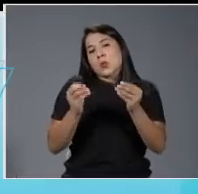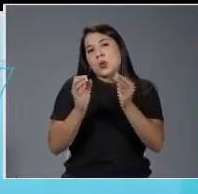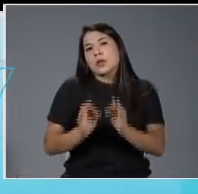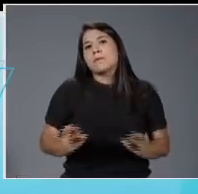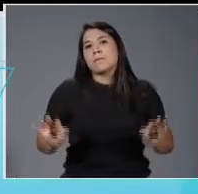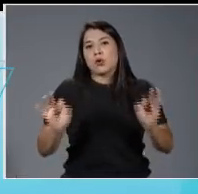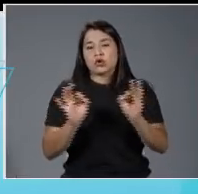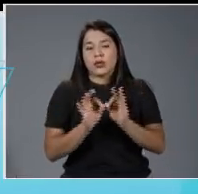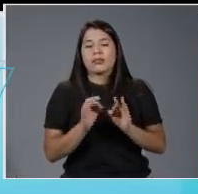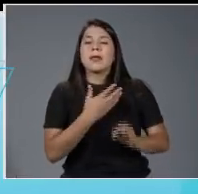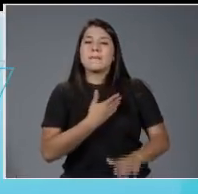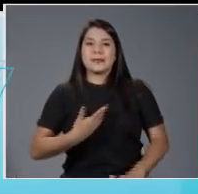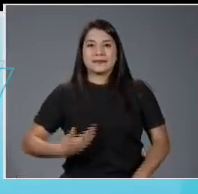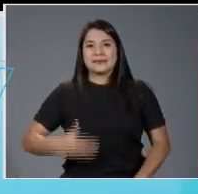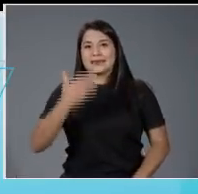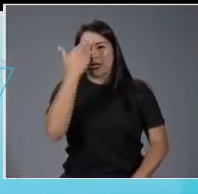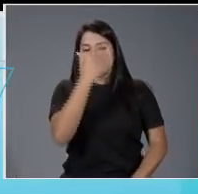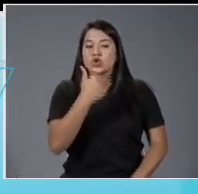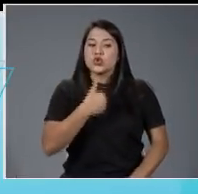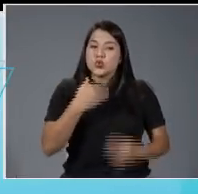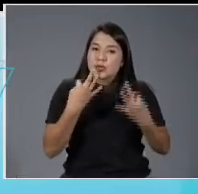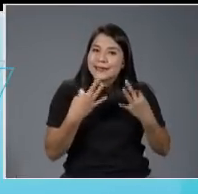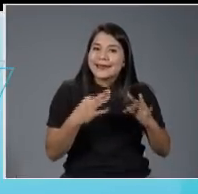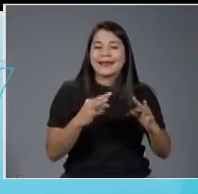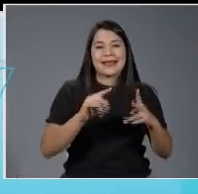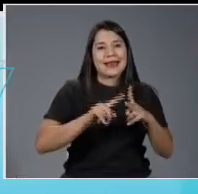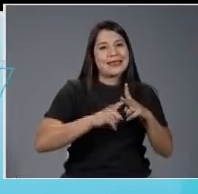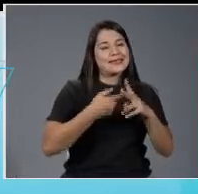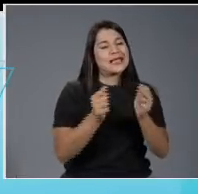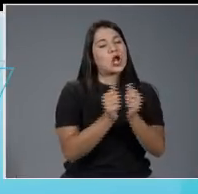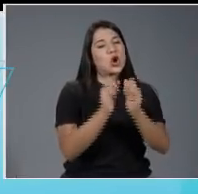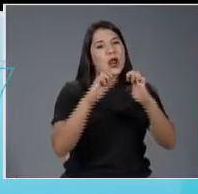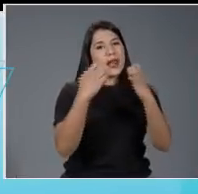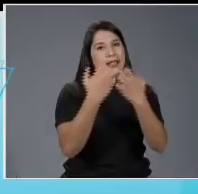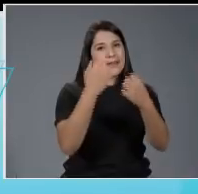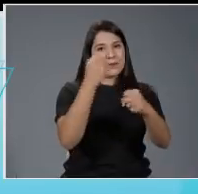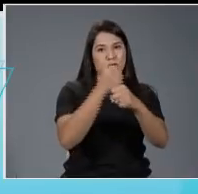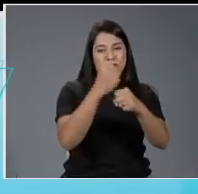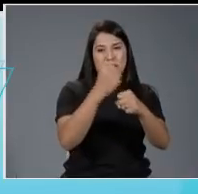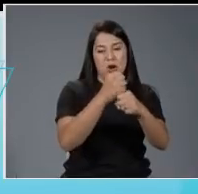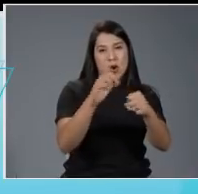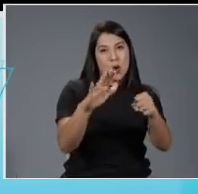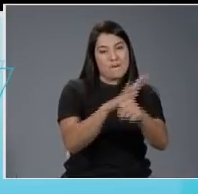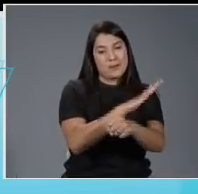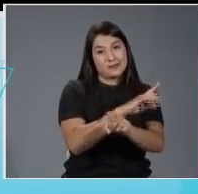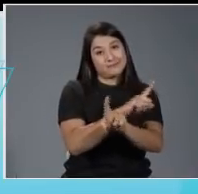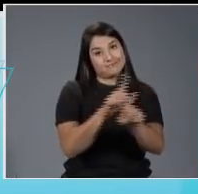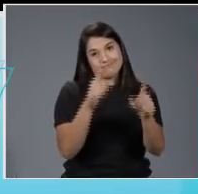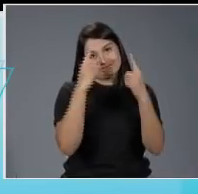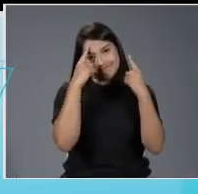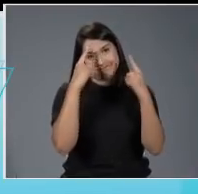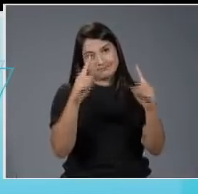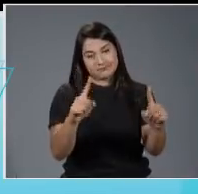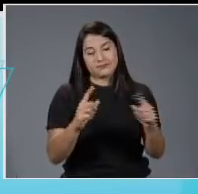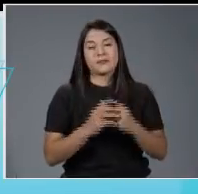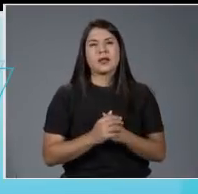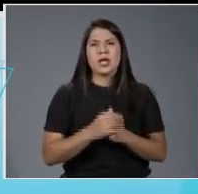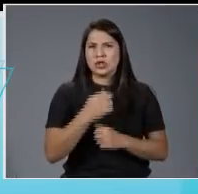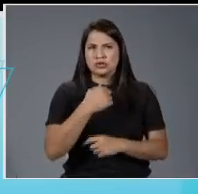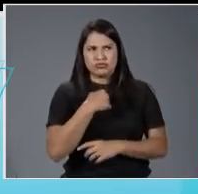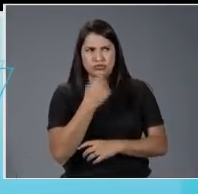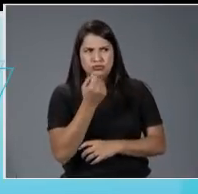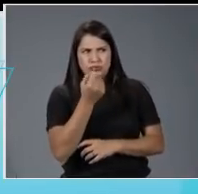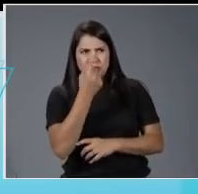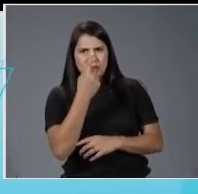haber procurado iniciar gobierno con la totalidad de las personas que le aceptaban, porque tengo entendido